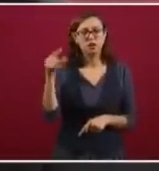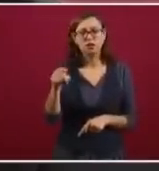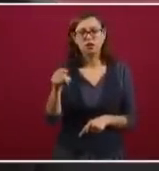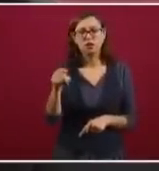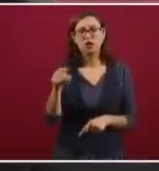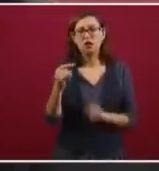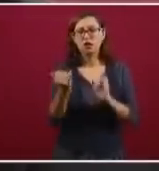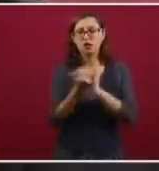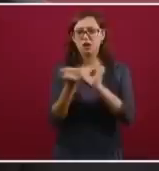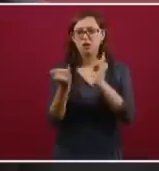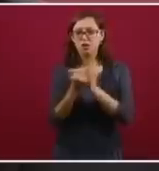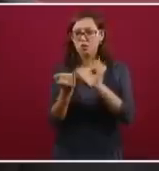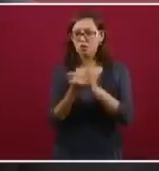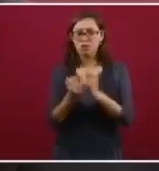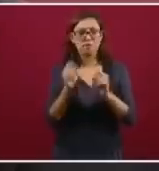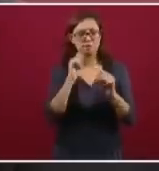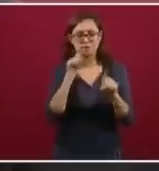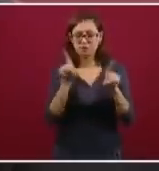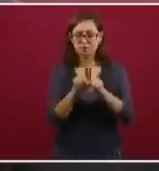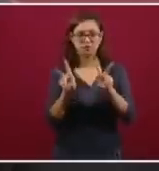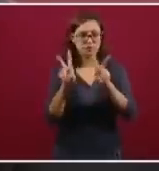de toma de casetas